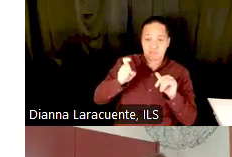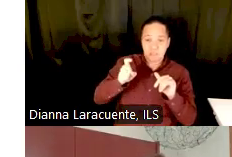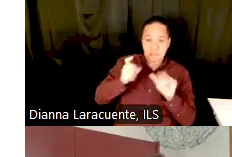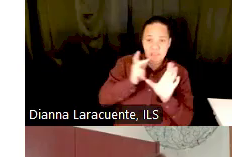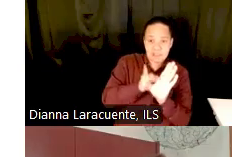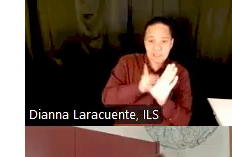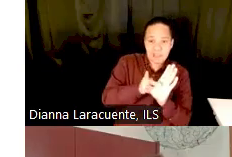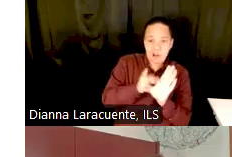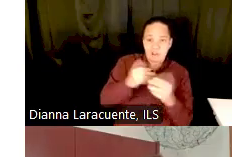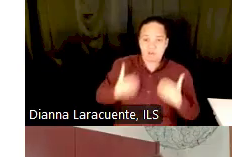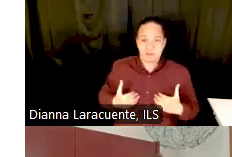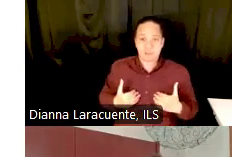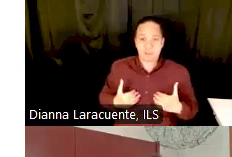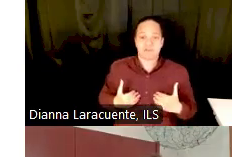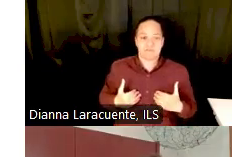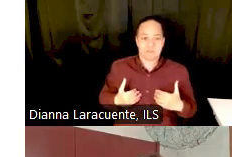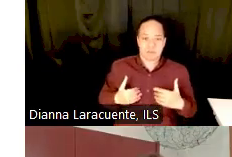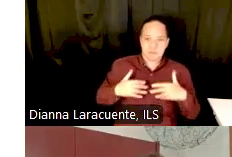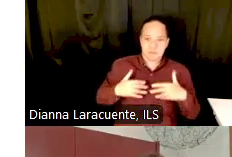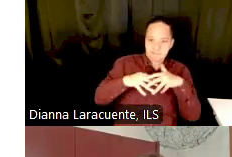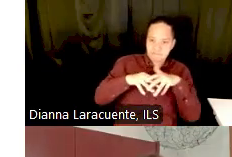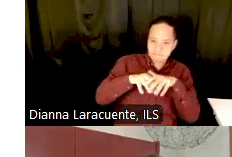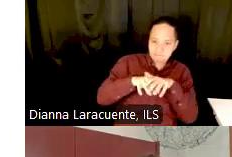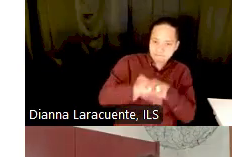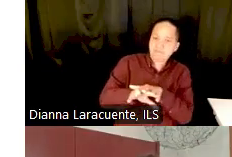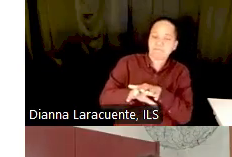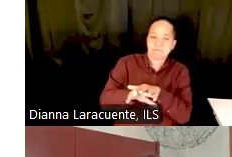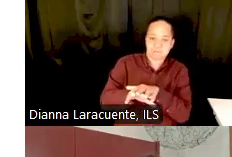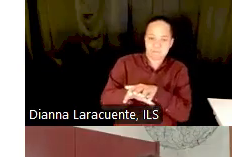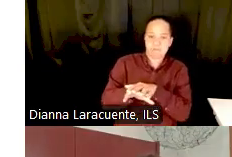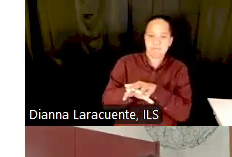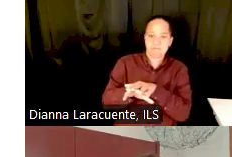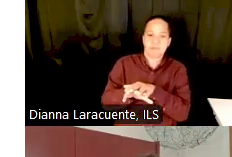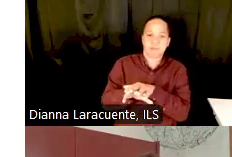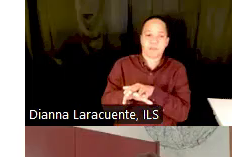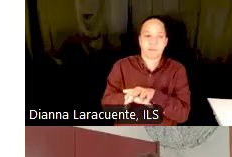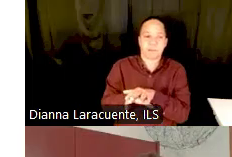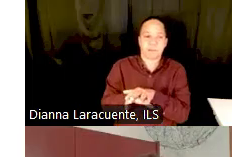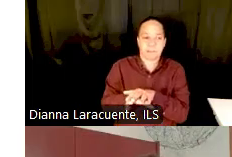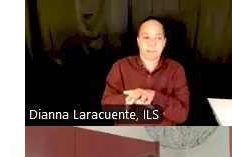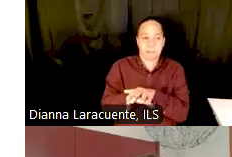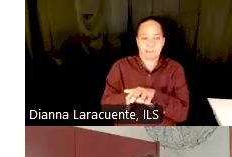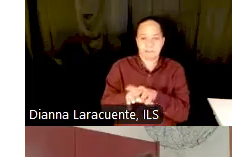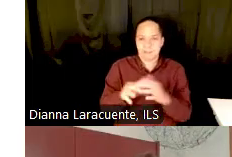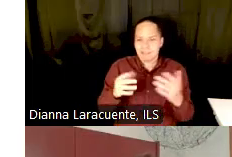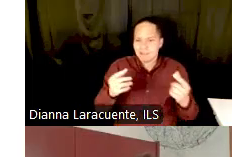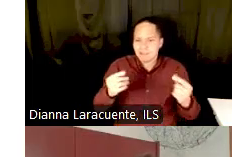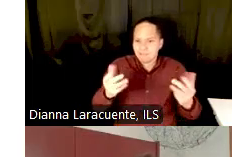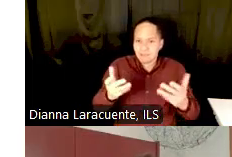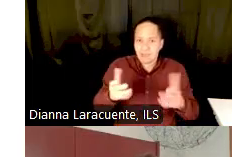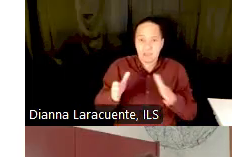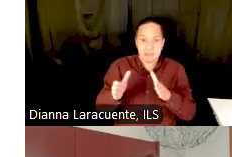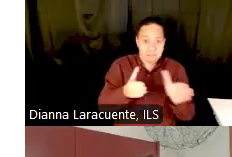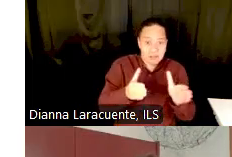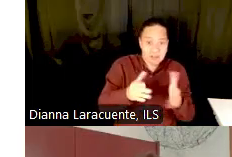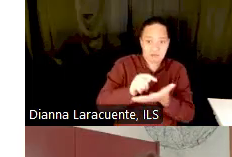y condiciones físicas que se entrelazan y entonces pues hace que el plan de tratamiento